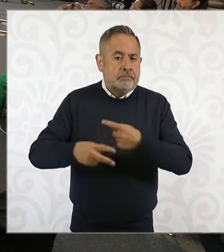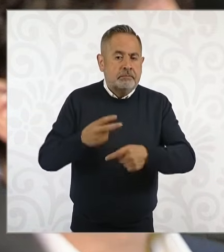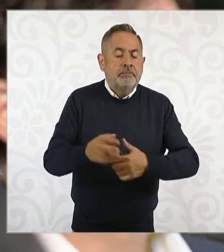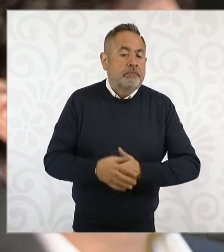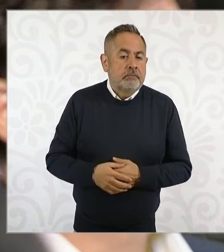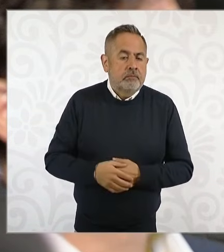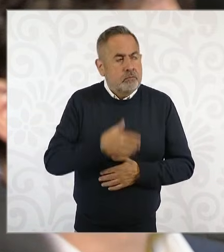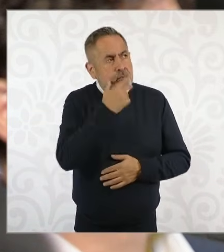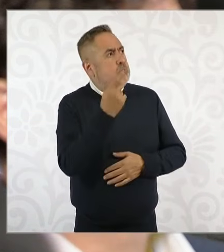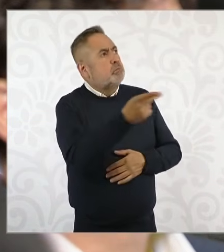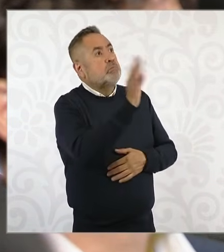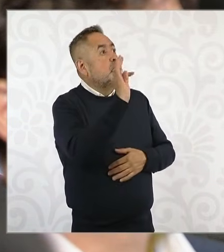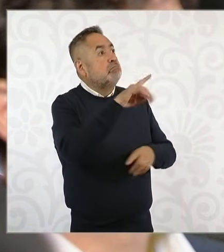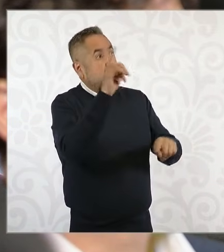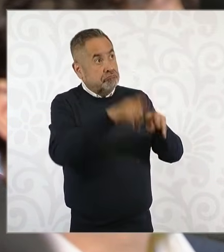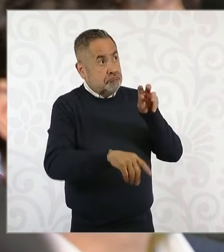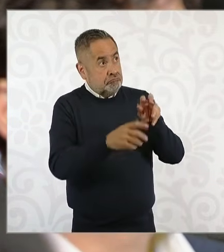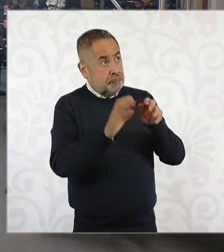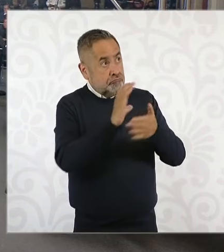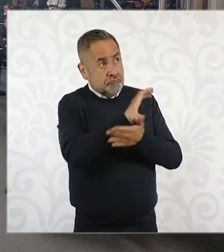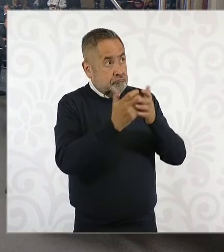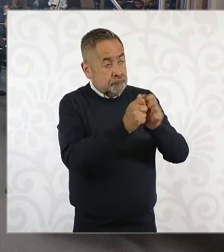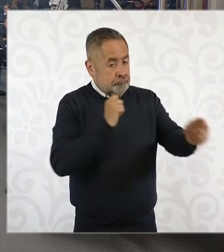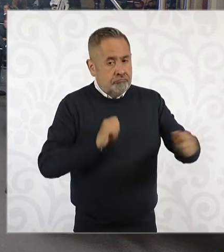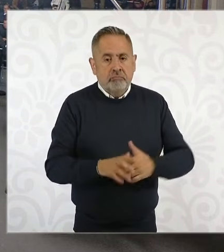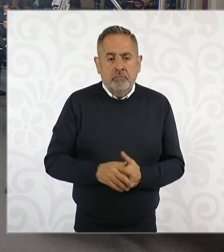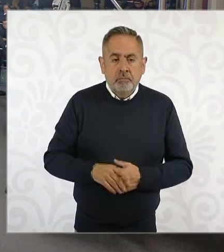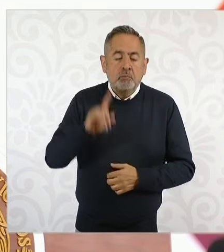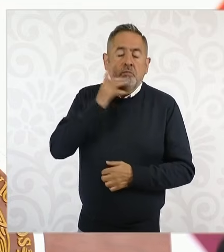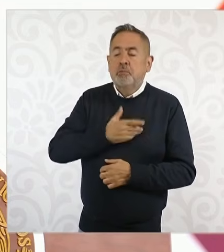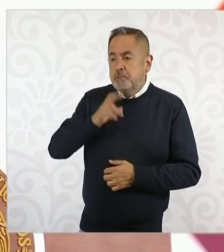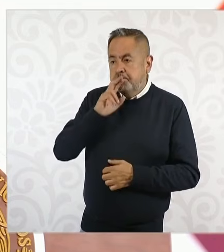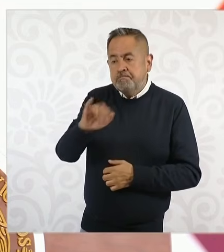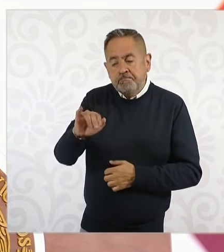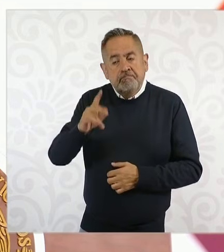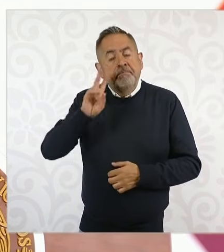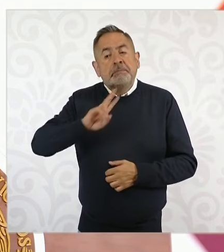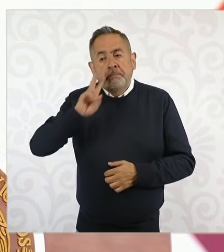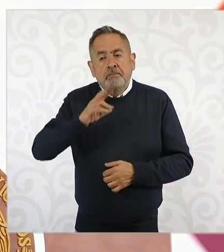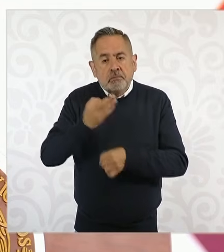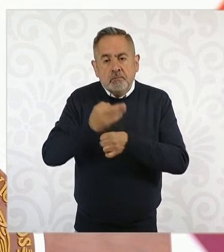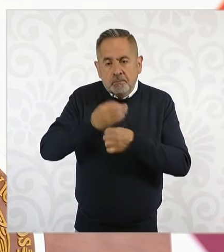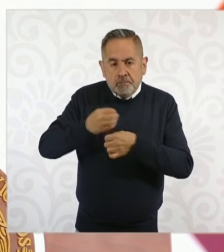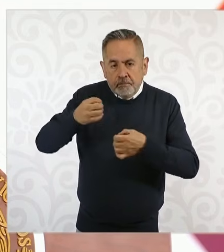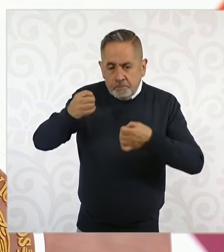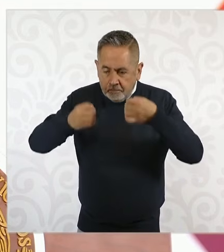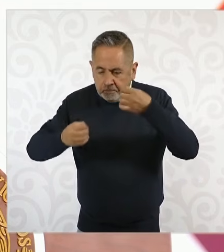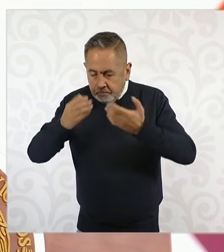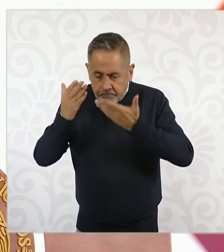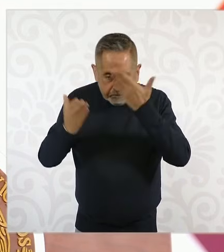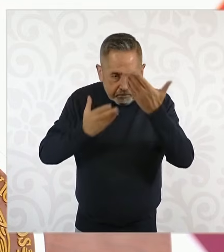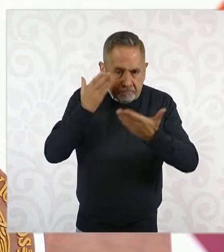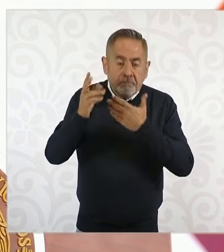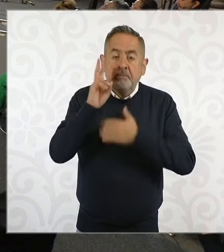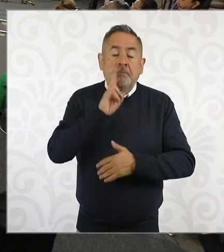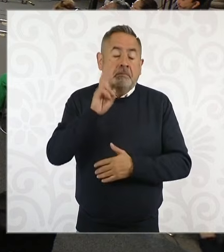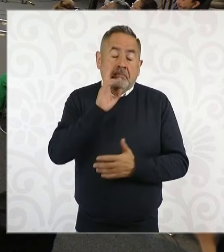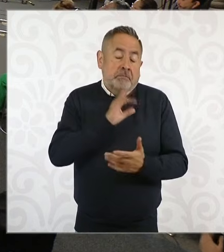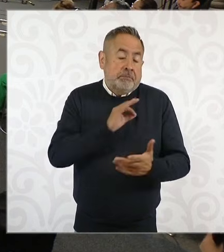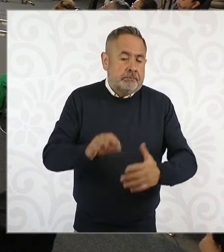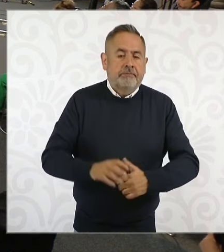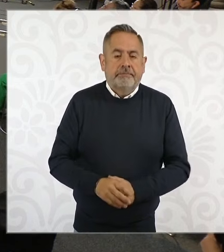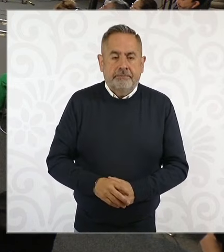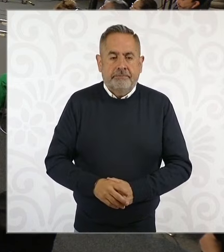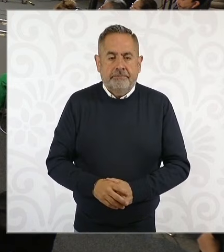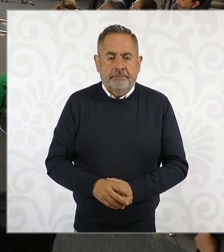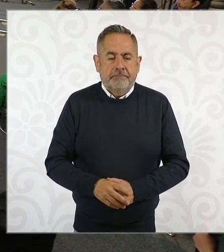el contrato a esta empresa? Se está viendo legalmente qué procede y en todo caso hablar con la propia empresa. Gracias, Presidenta. En otro tema, para